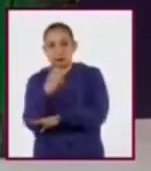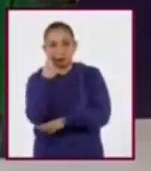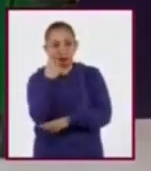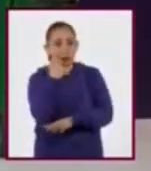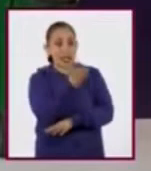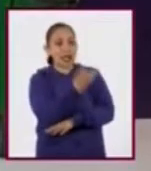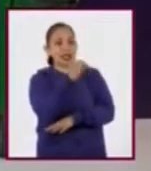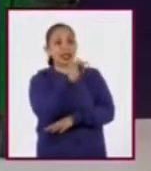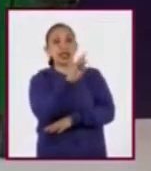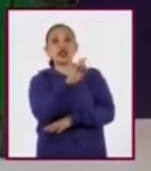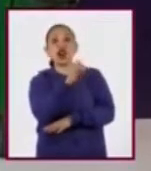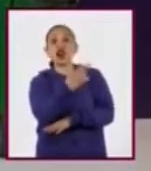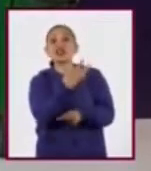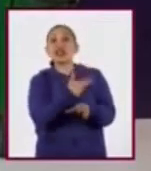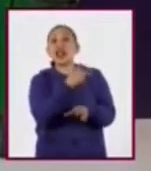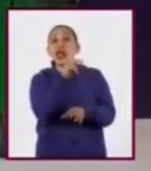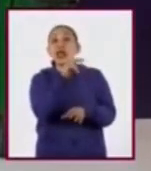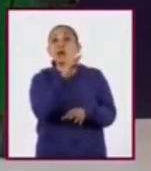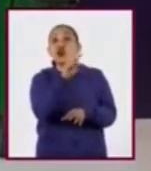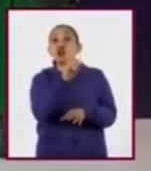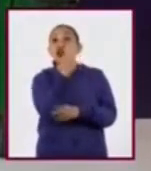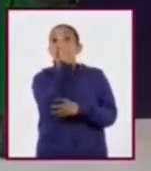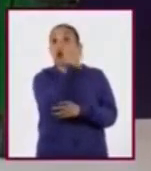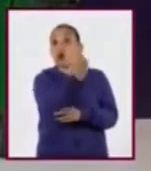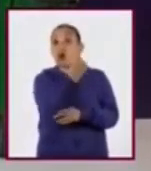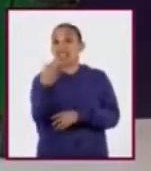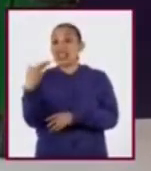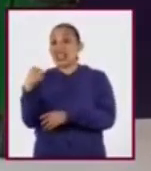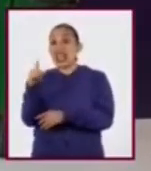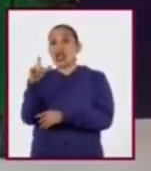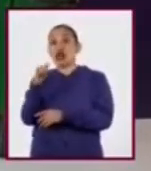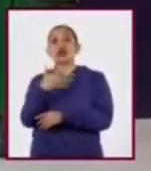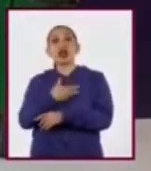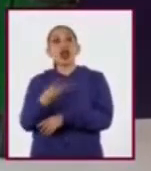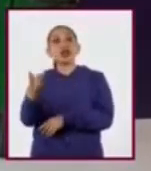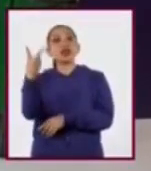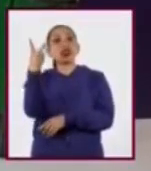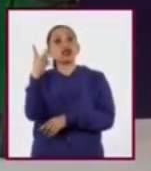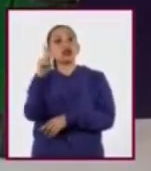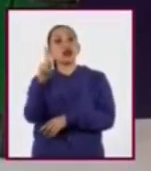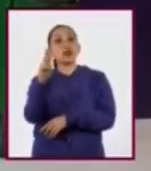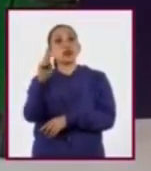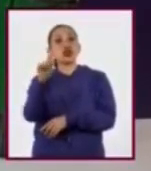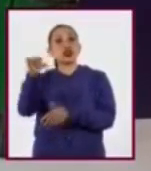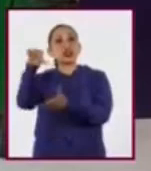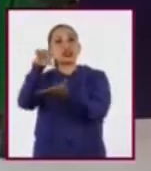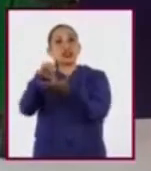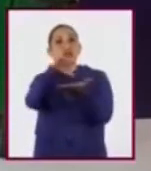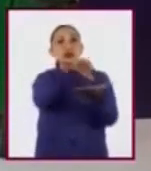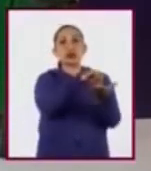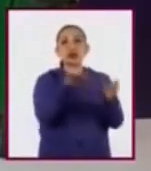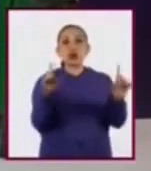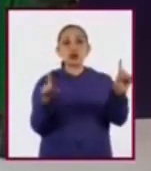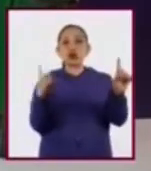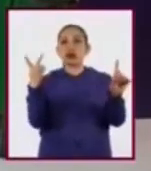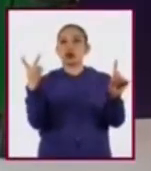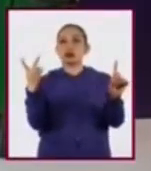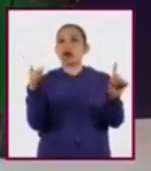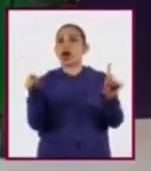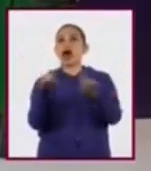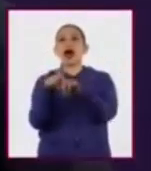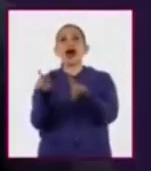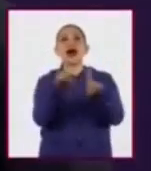el hidrógeno tiene un protón y el helio tiene dos protones en su núcleo.